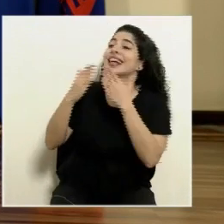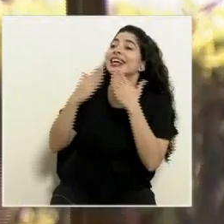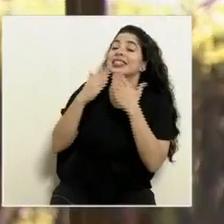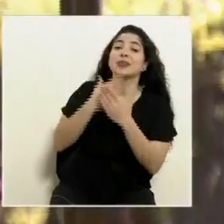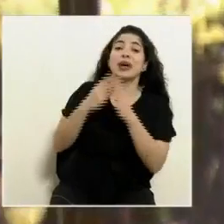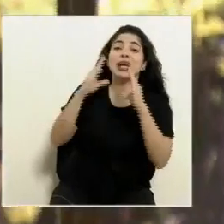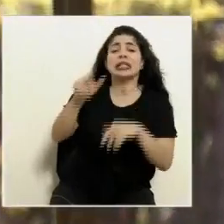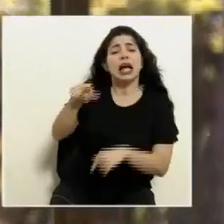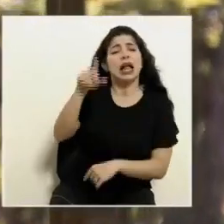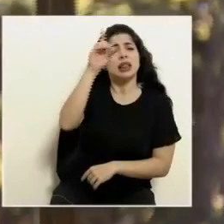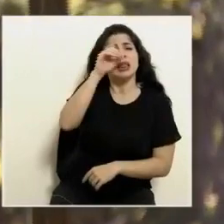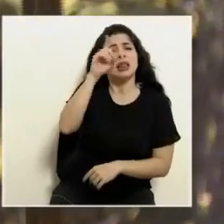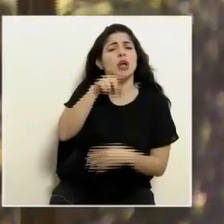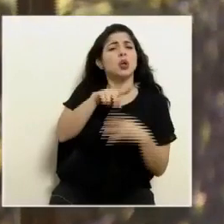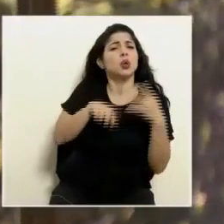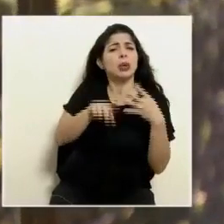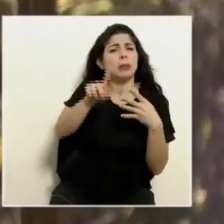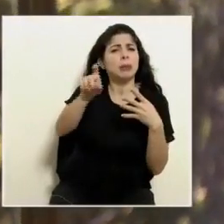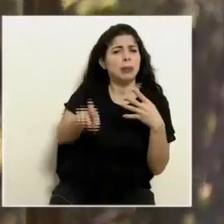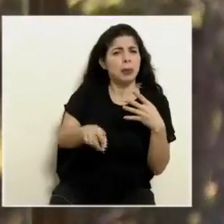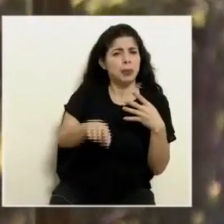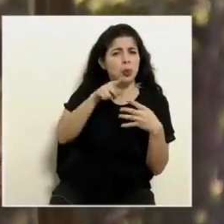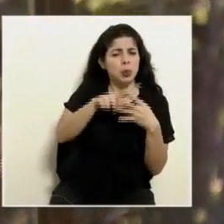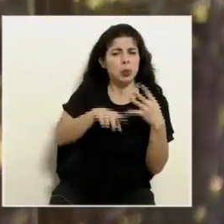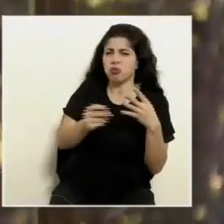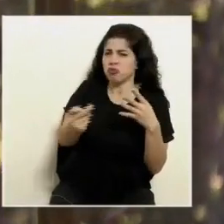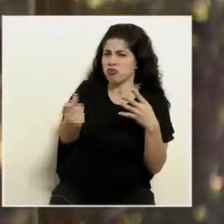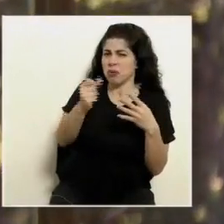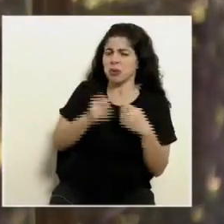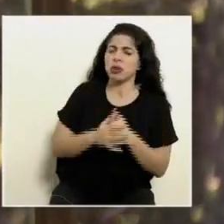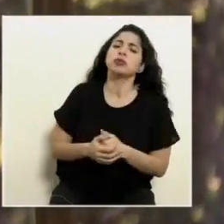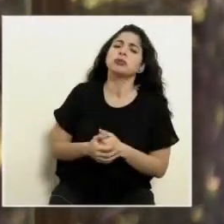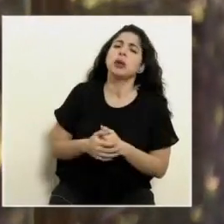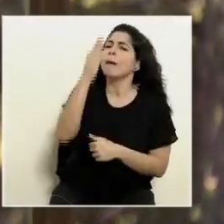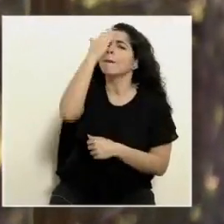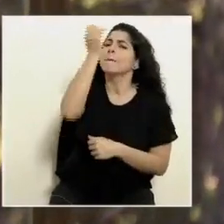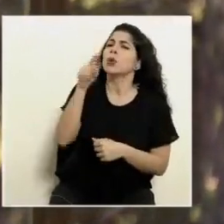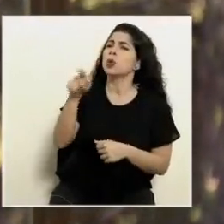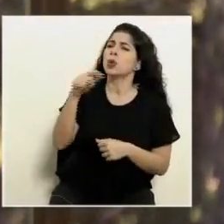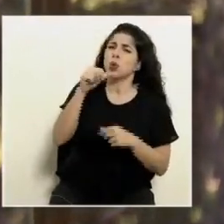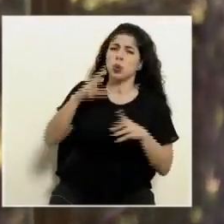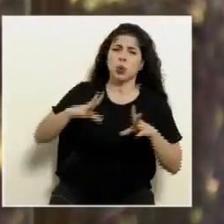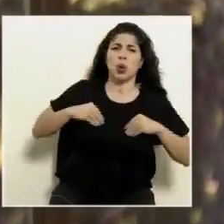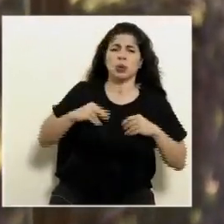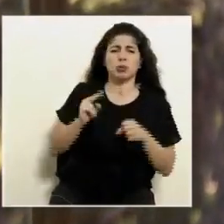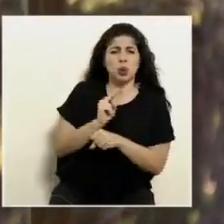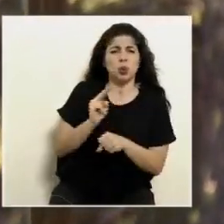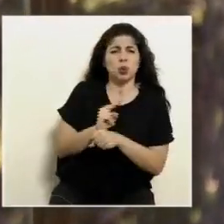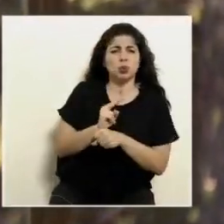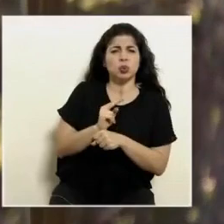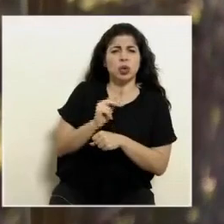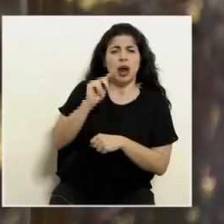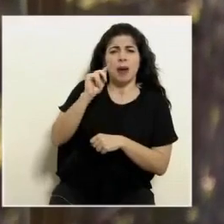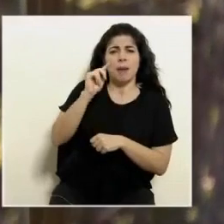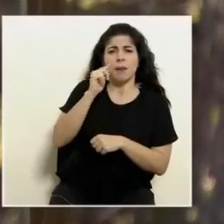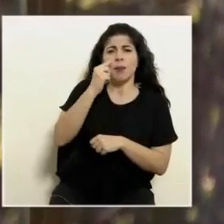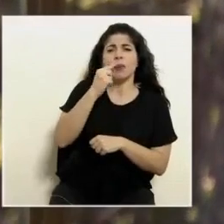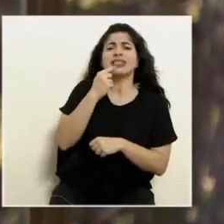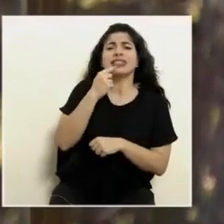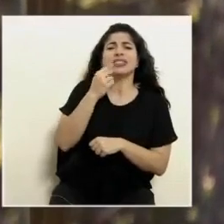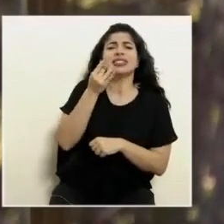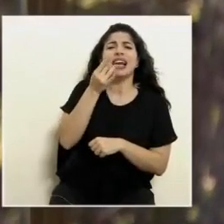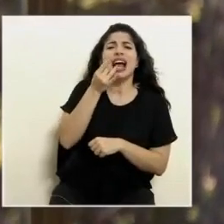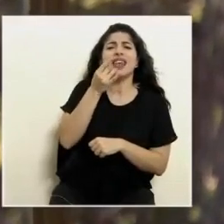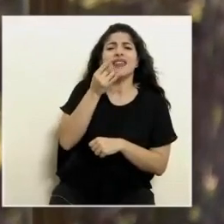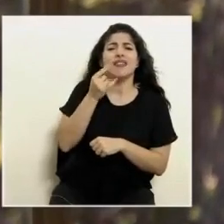buenas tardes. Don Daniel, son 4 preguntas, se las hago así muy rápido. ¿Por qué se niegan a utilizar las pruebas de saliva, tomando en